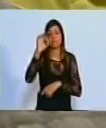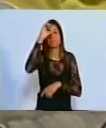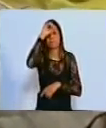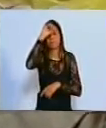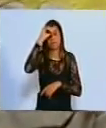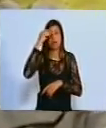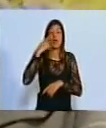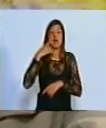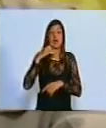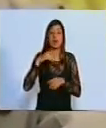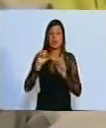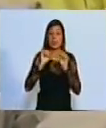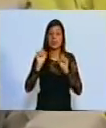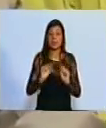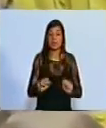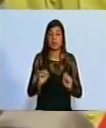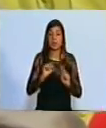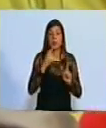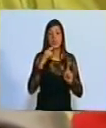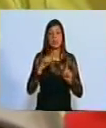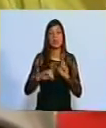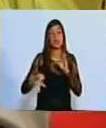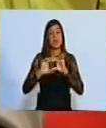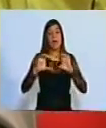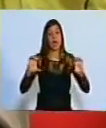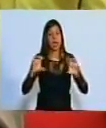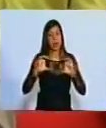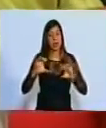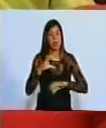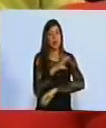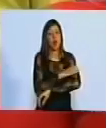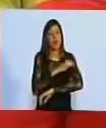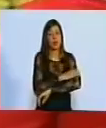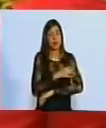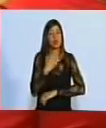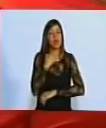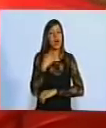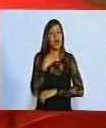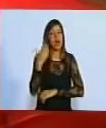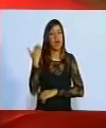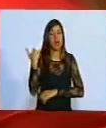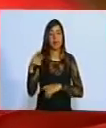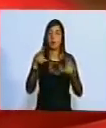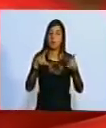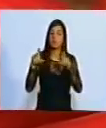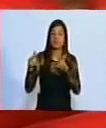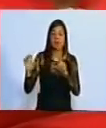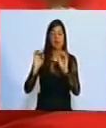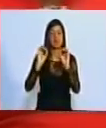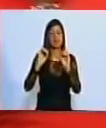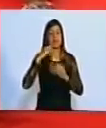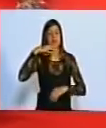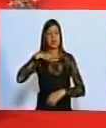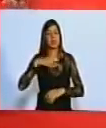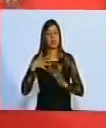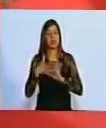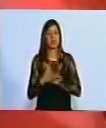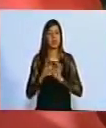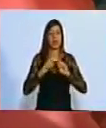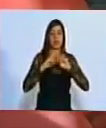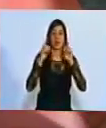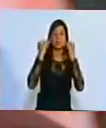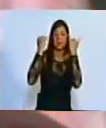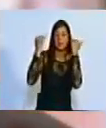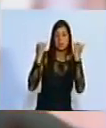cuarto republicano no enseñó a las mayorías las verdaderas razones de la independencia, las polémicas entre discursos e